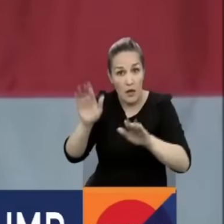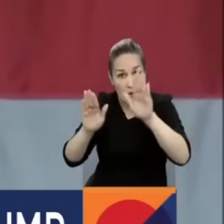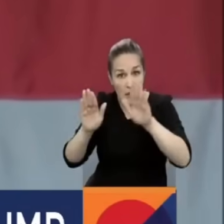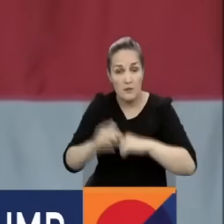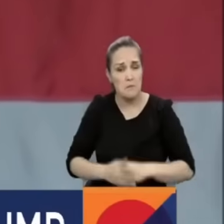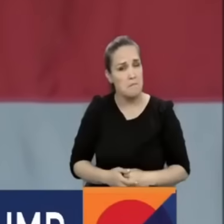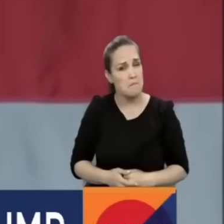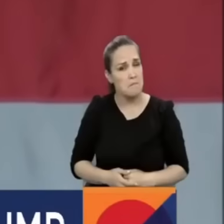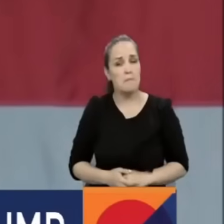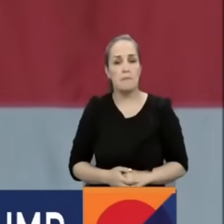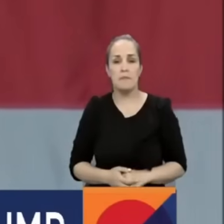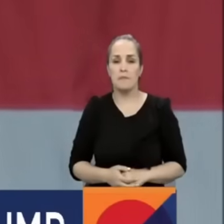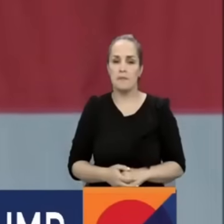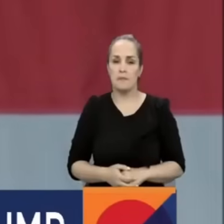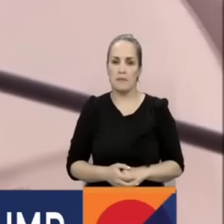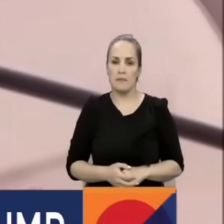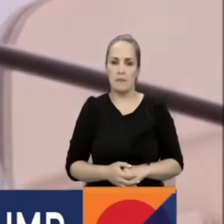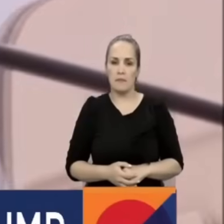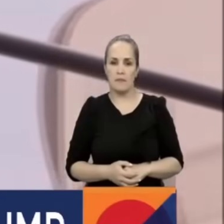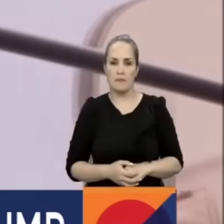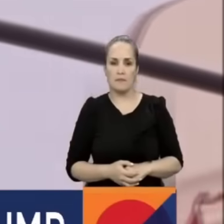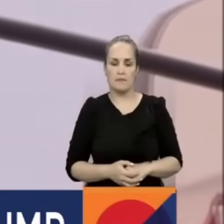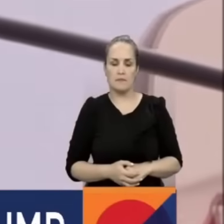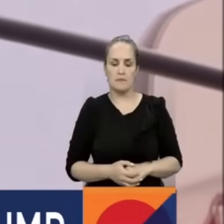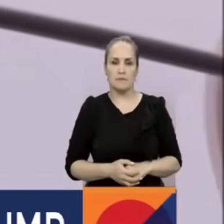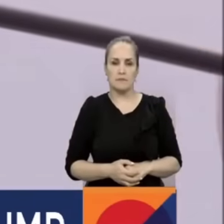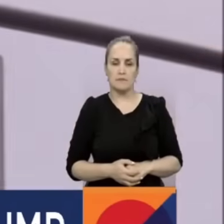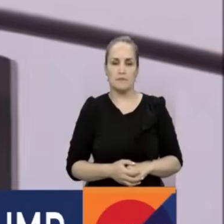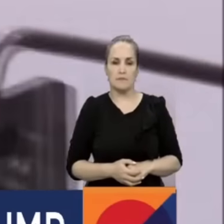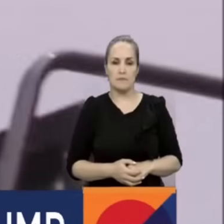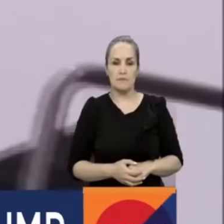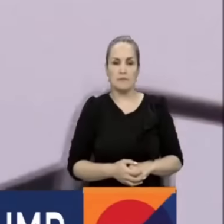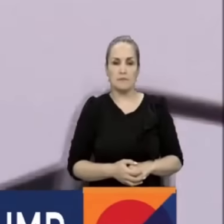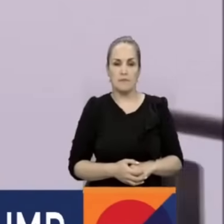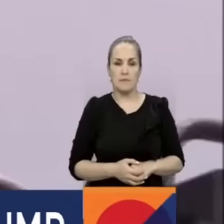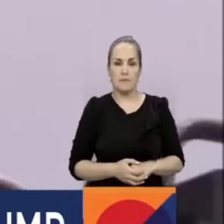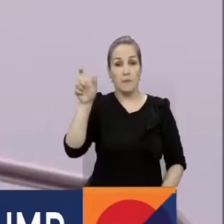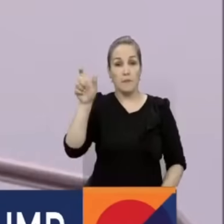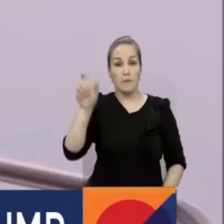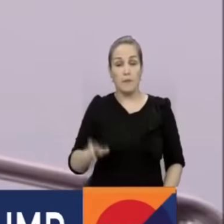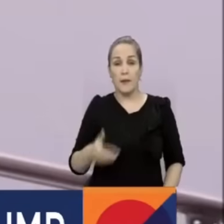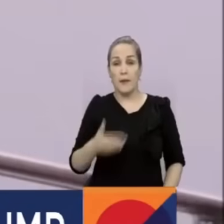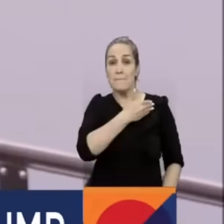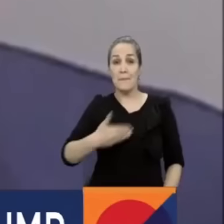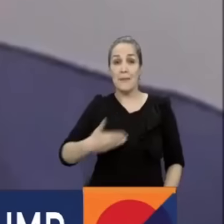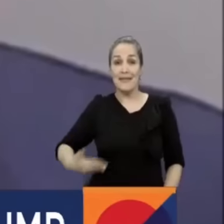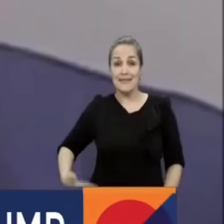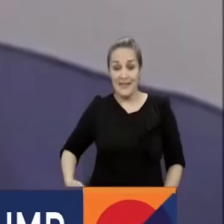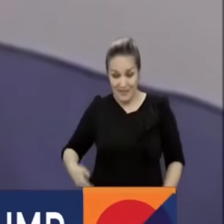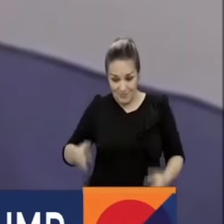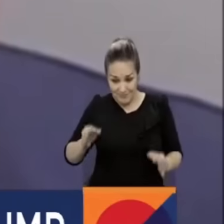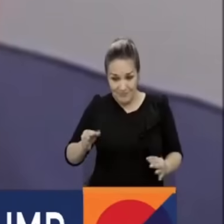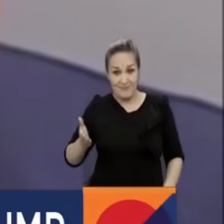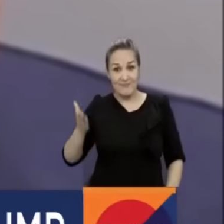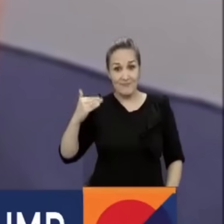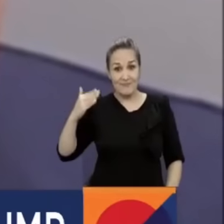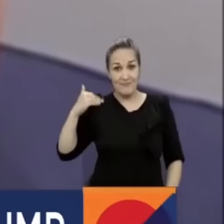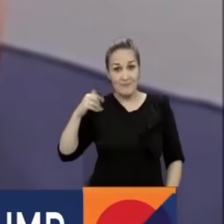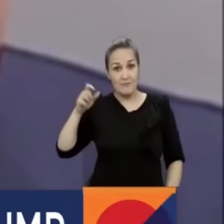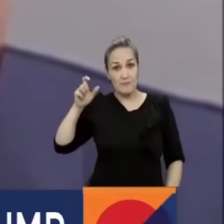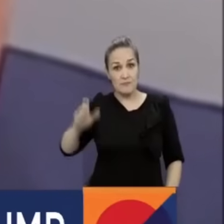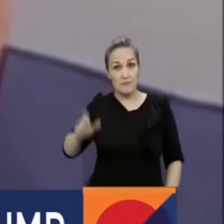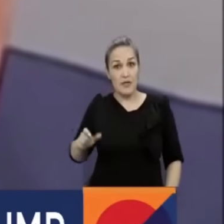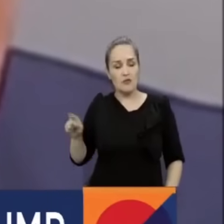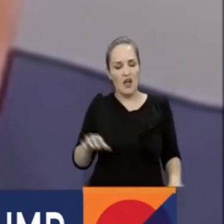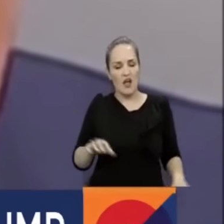The ridiculous and baseless. Las acciones que un presidente en pleno ejercicio de sus funciones hubiesen